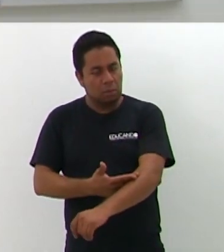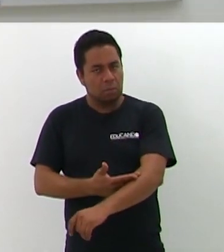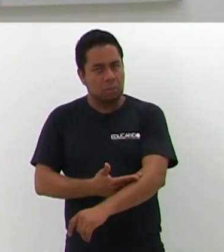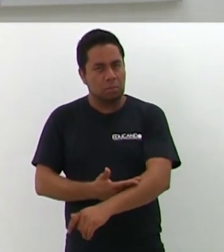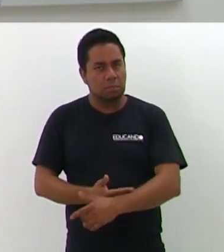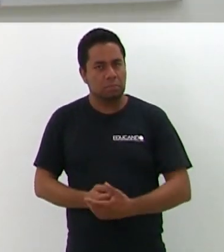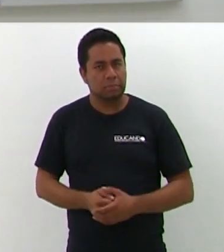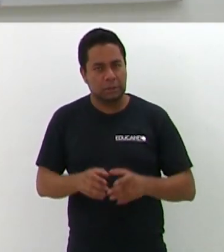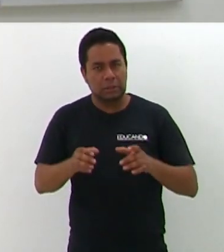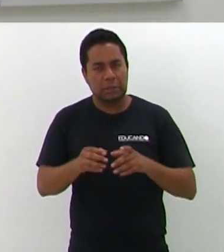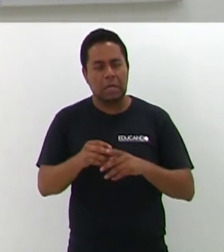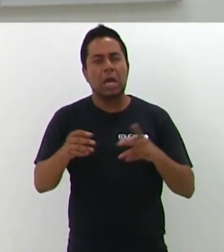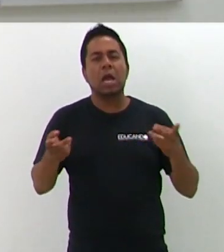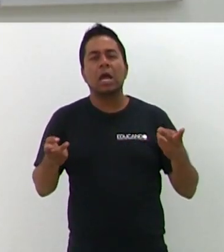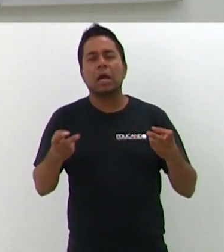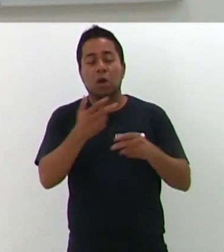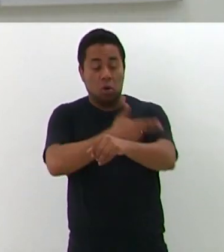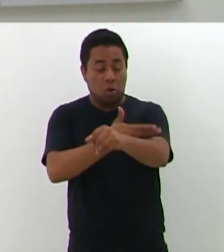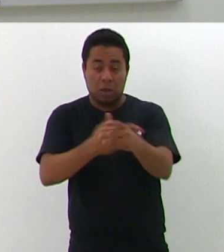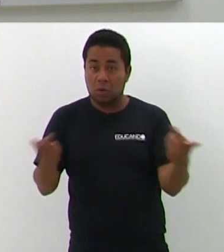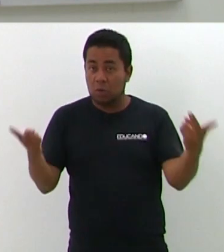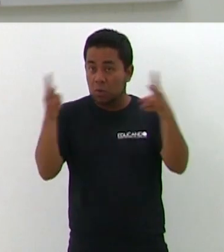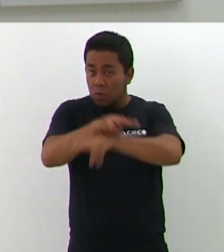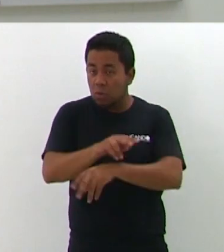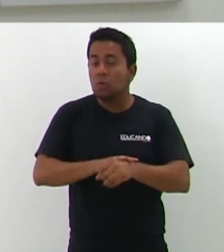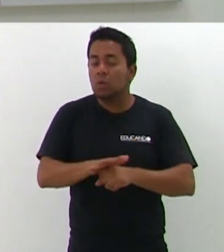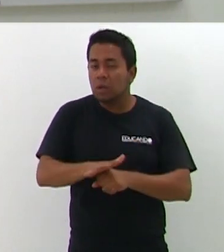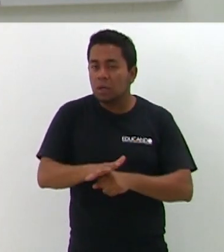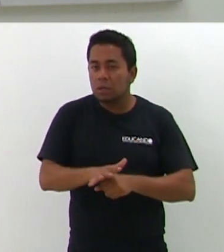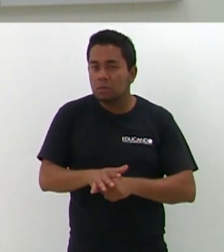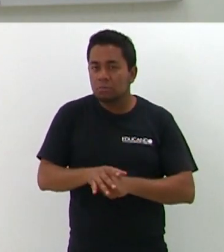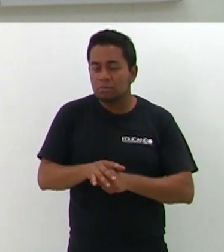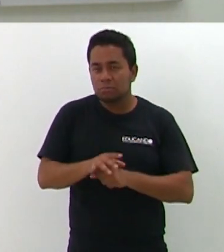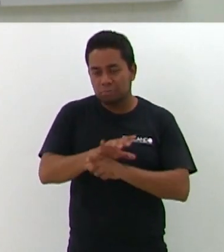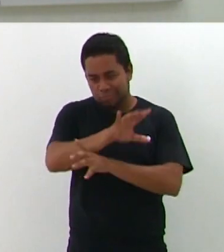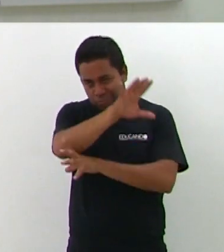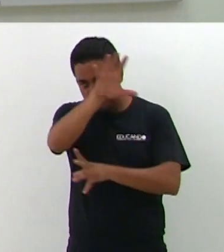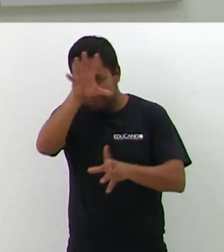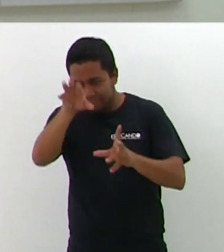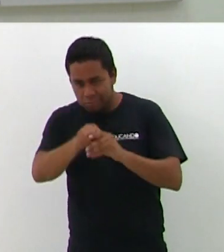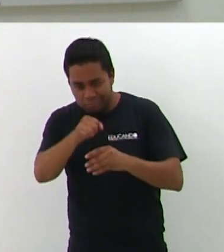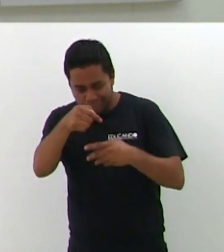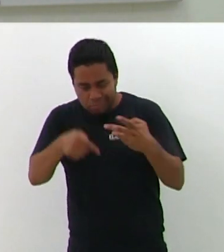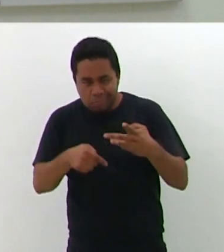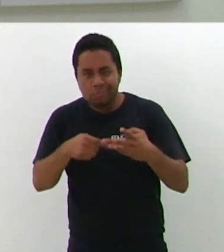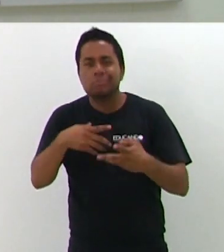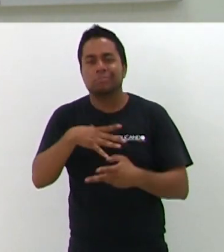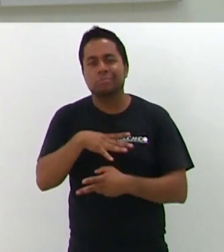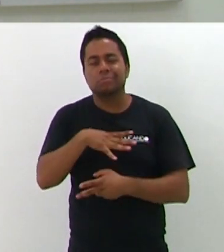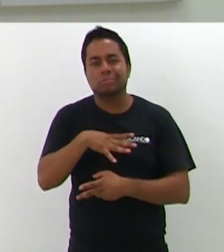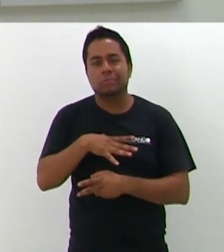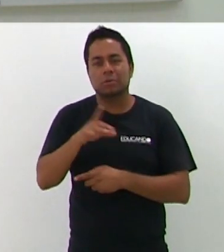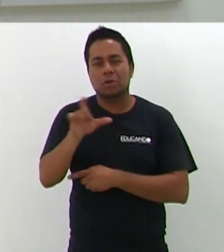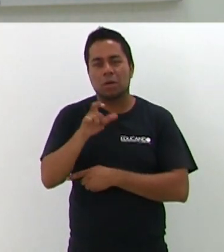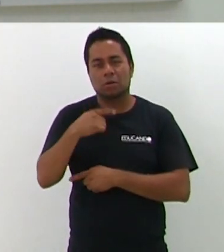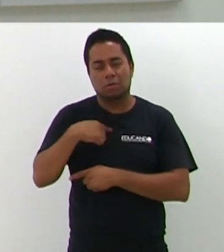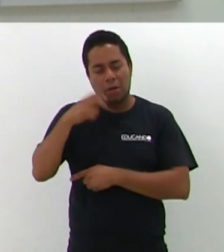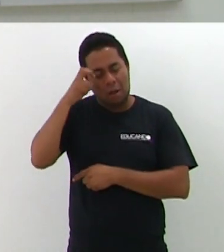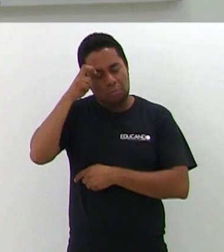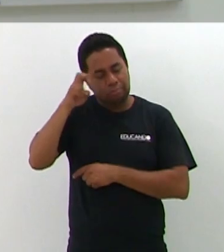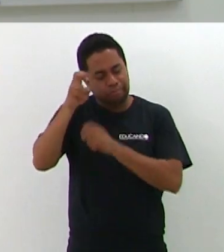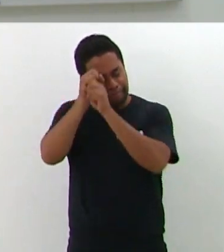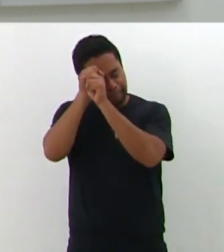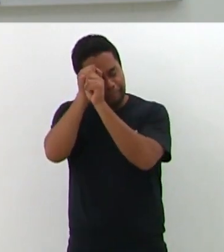pirata, ¿qué sería lo contrario de honrado? Todas esas cosas había una vez cuando yo soñaba en un